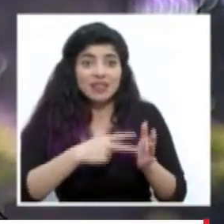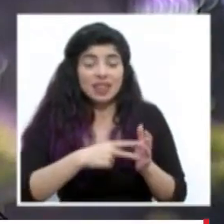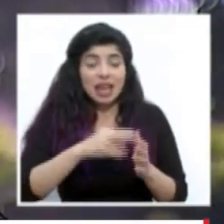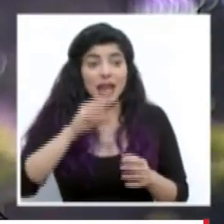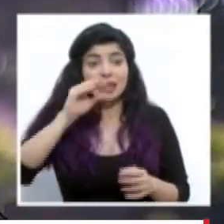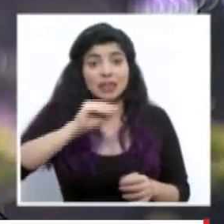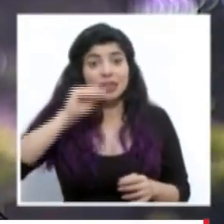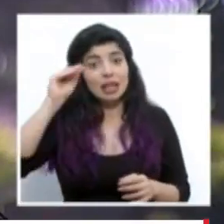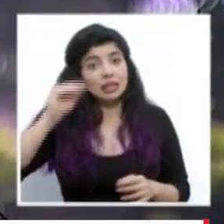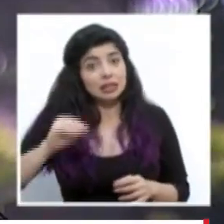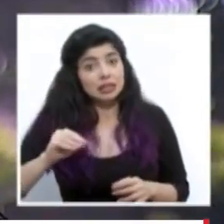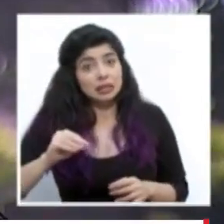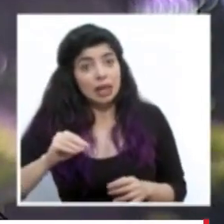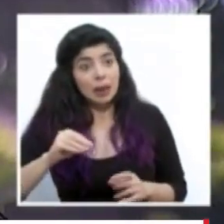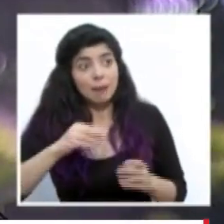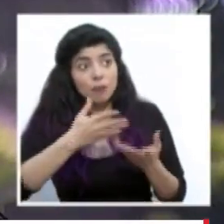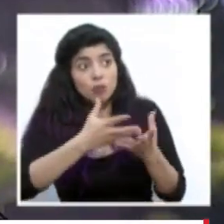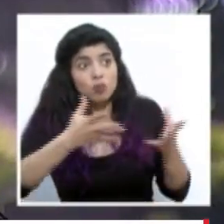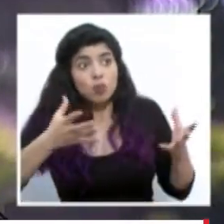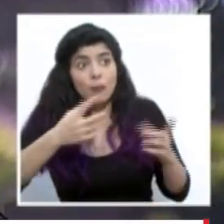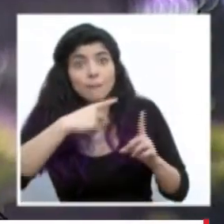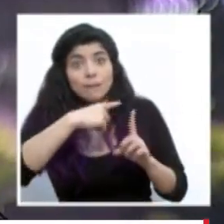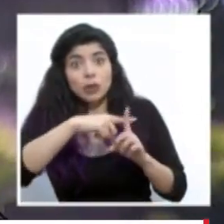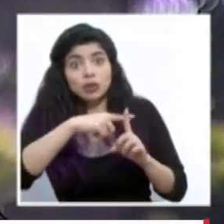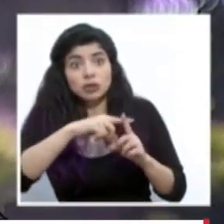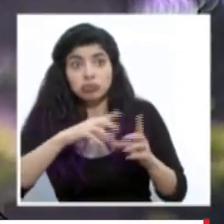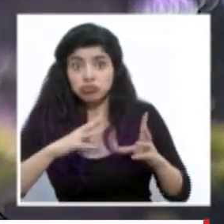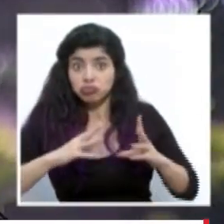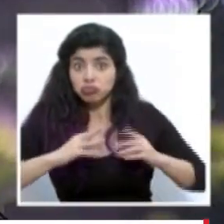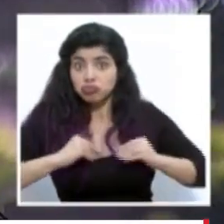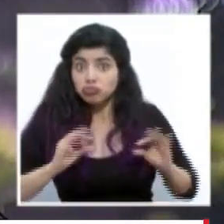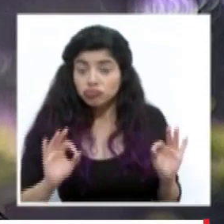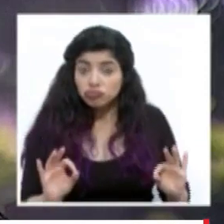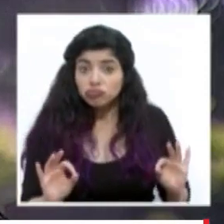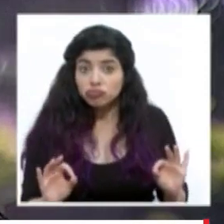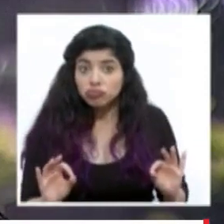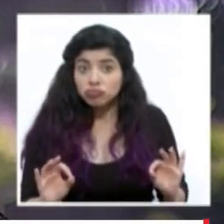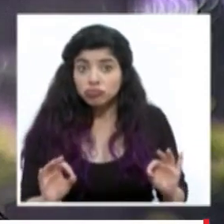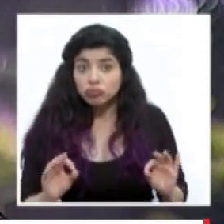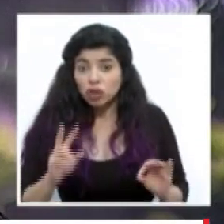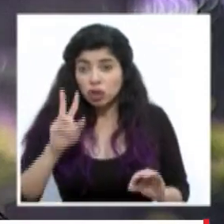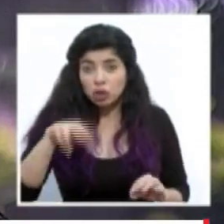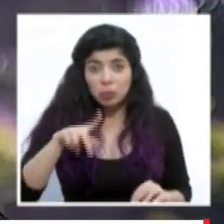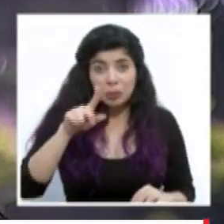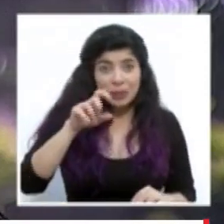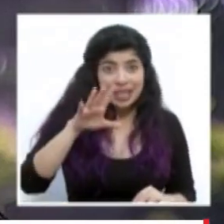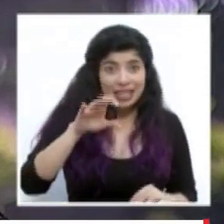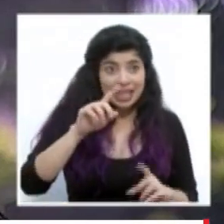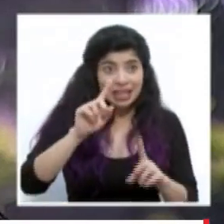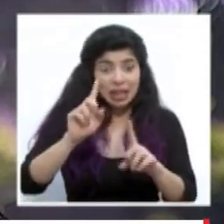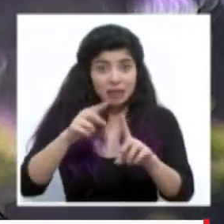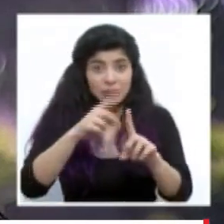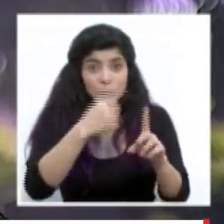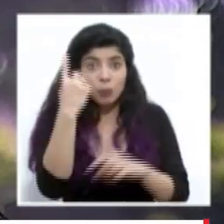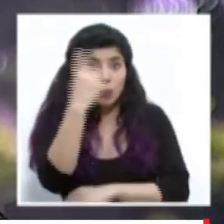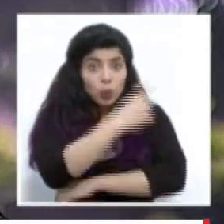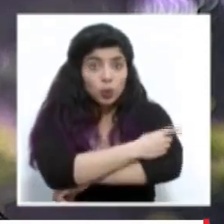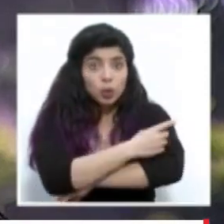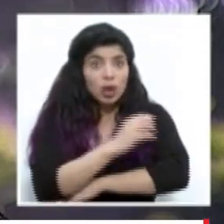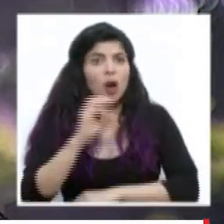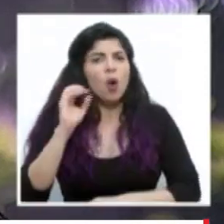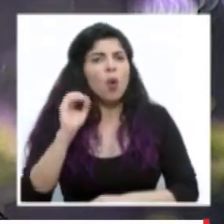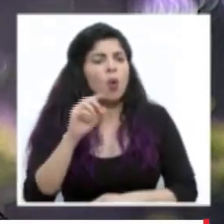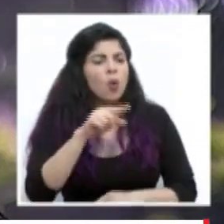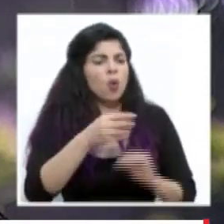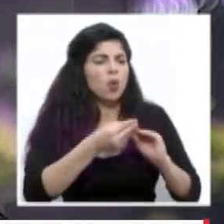la tasa de positivos, que está aceptable las 2,000, 1,500 pruebas que se están haciendo diariamente o que